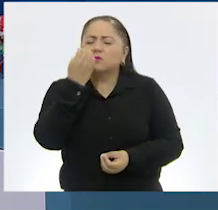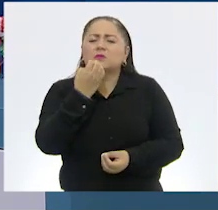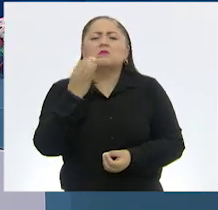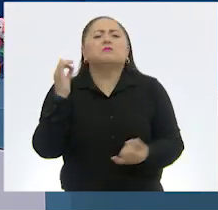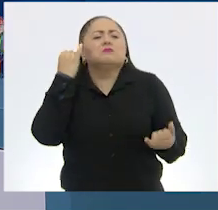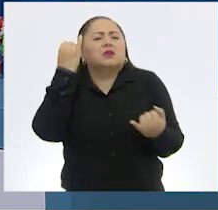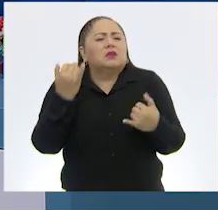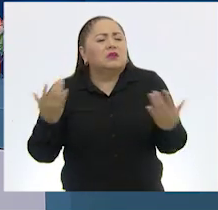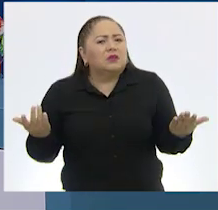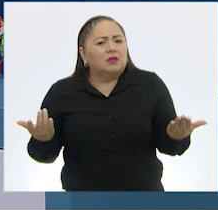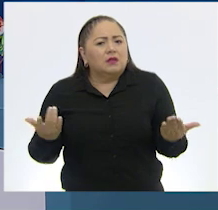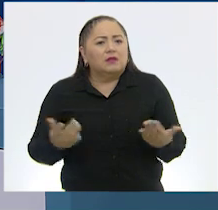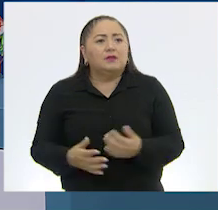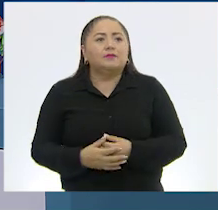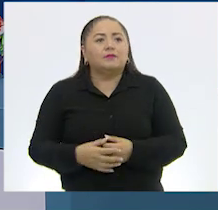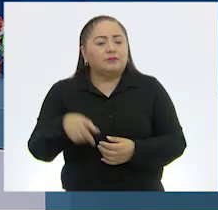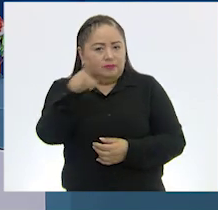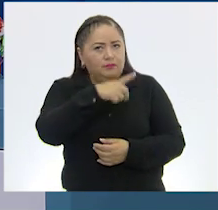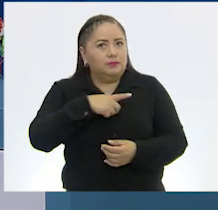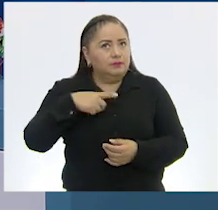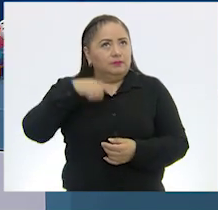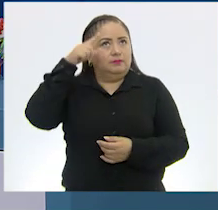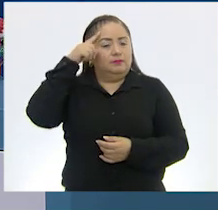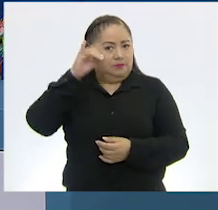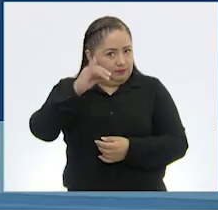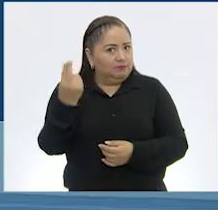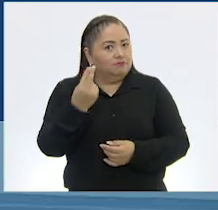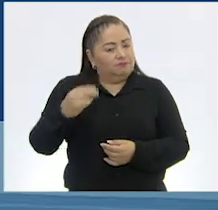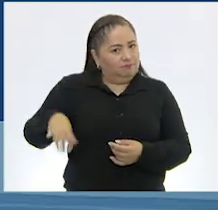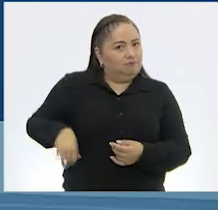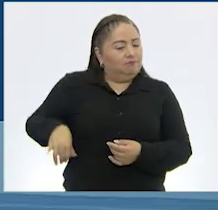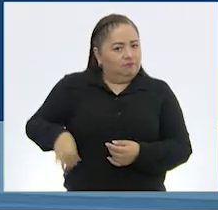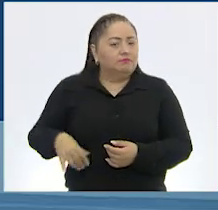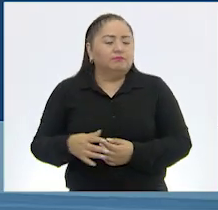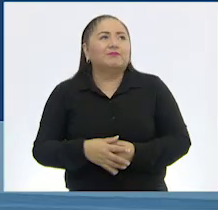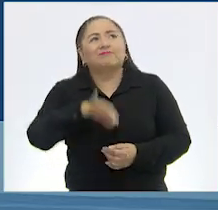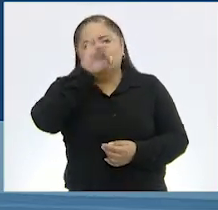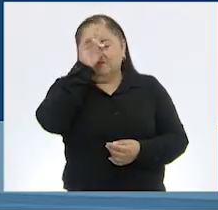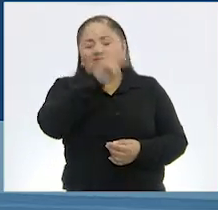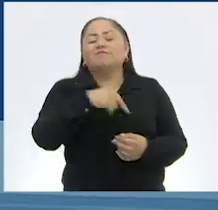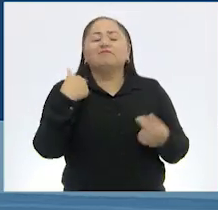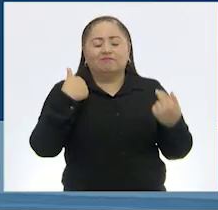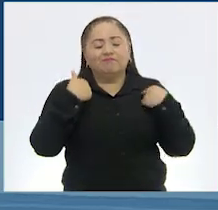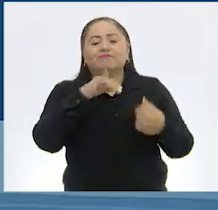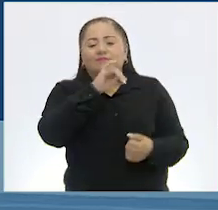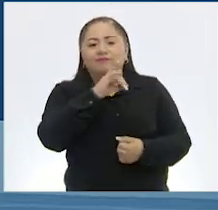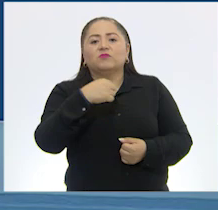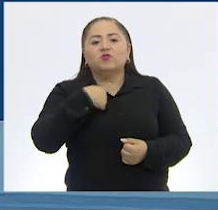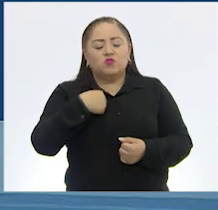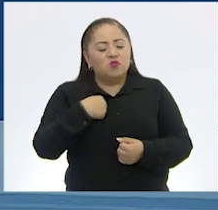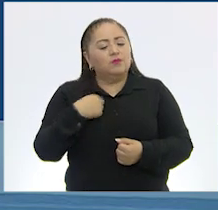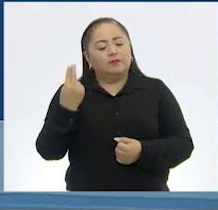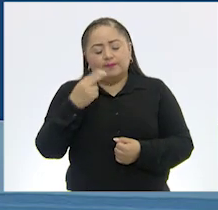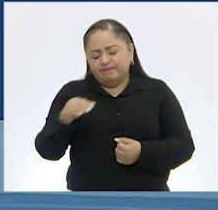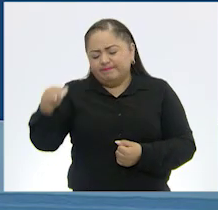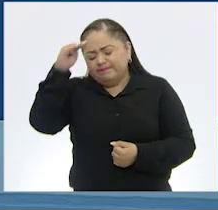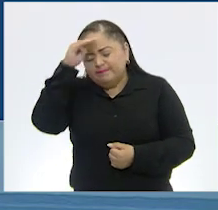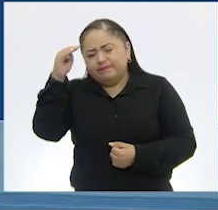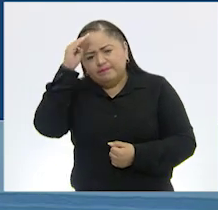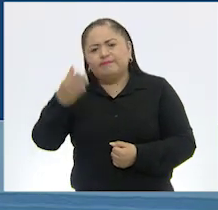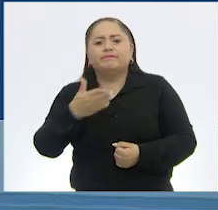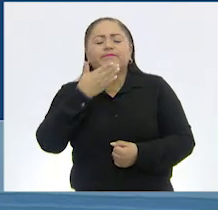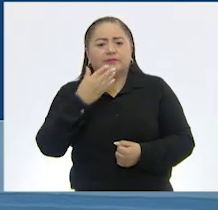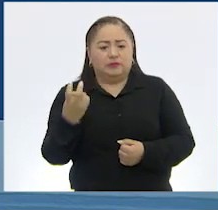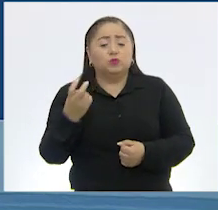pública? Esta reflexión puede ser muy interesante. Ay, sí, maestra, yo voy a darle una buena pensada